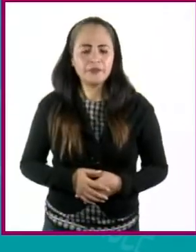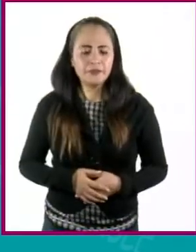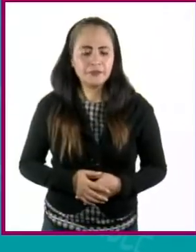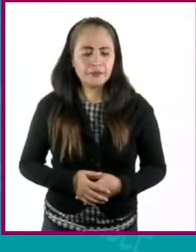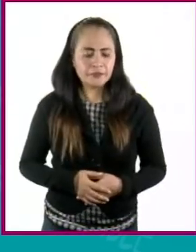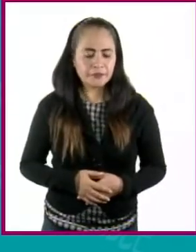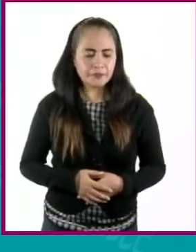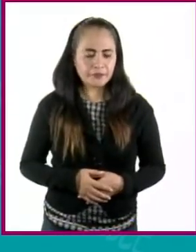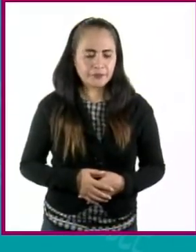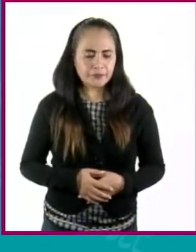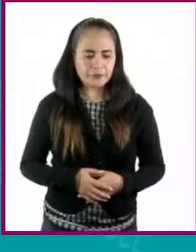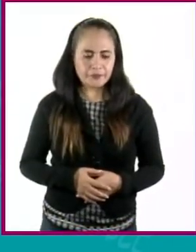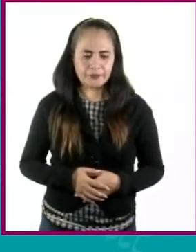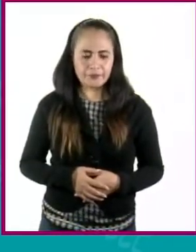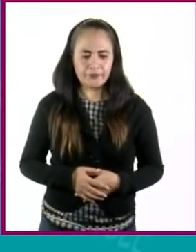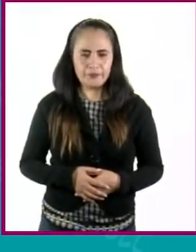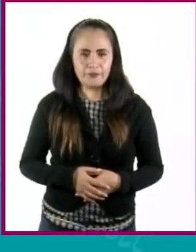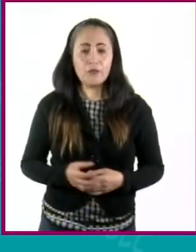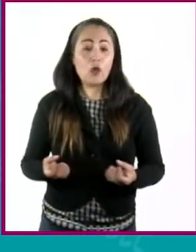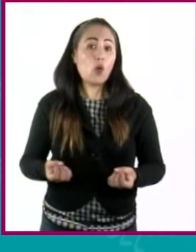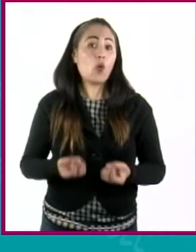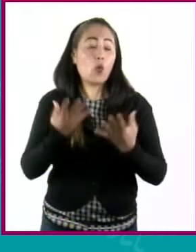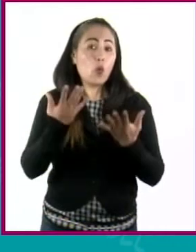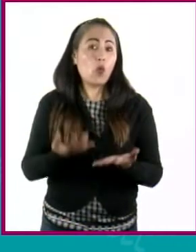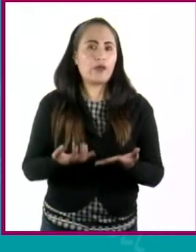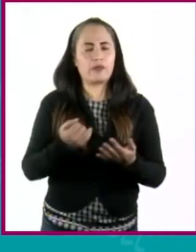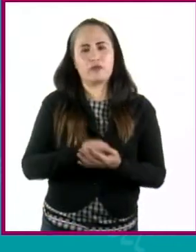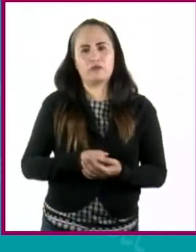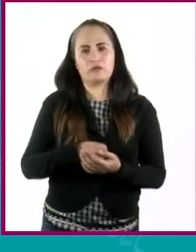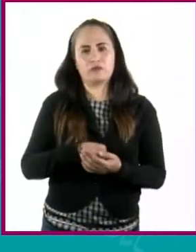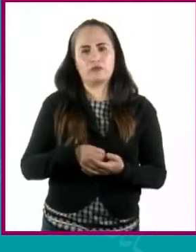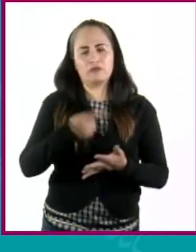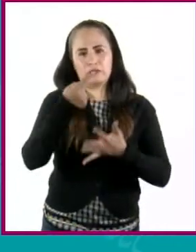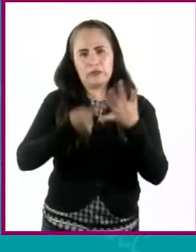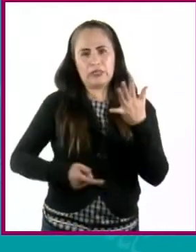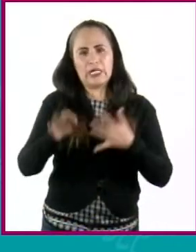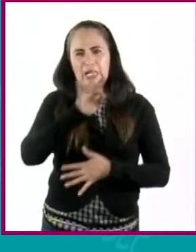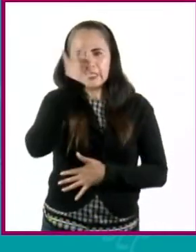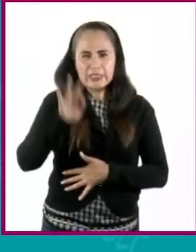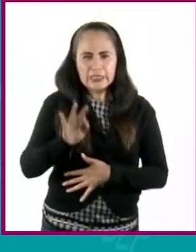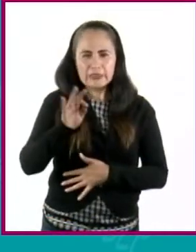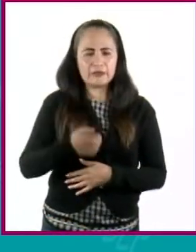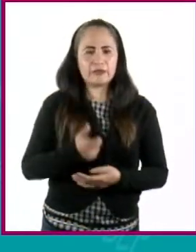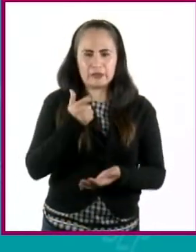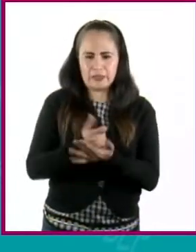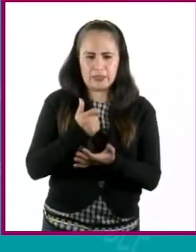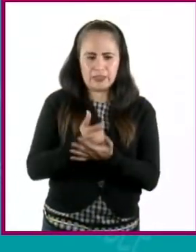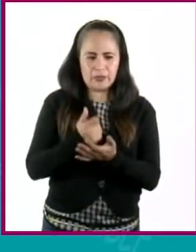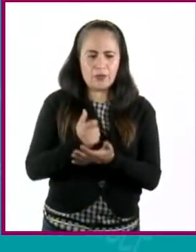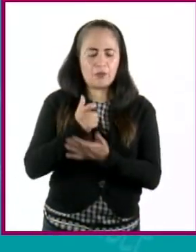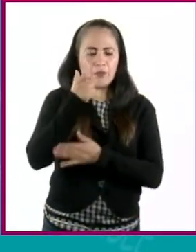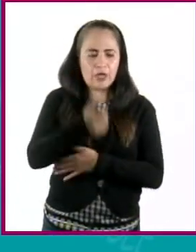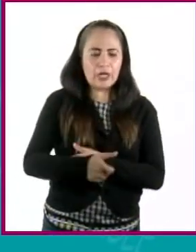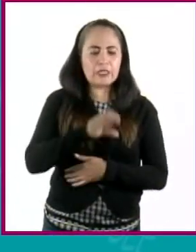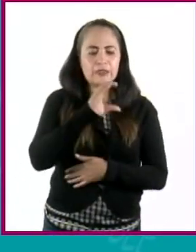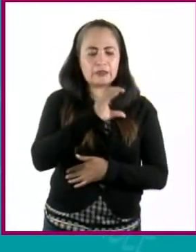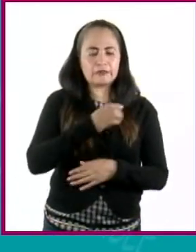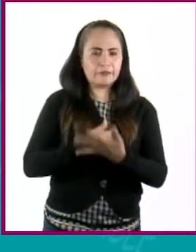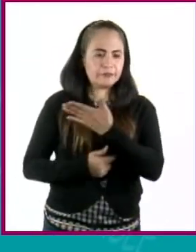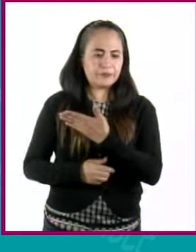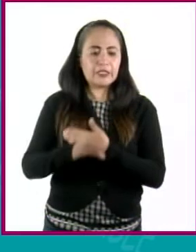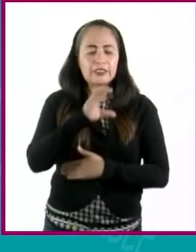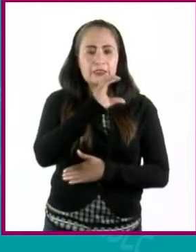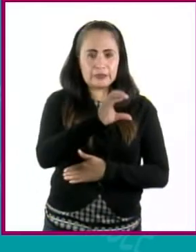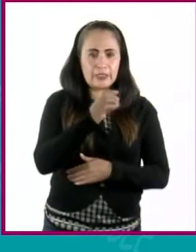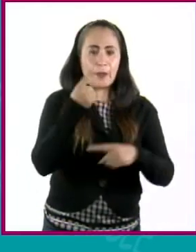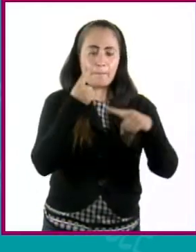Por último, para calcular el interés que genera un costo C por un porcentaje R, a lo largo de n años es multiplicar C por